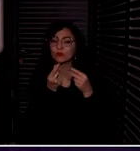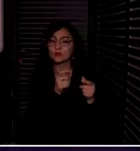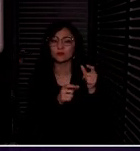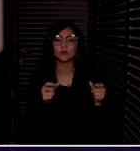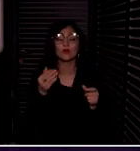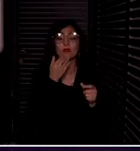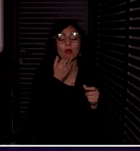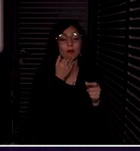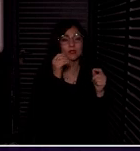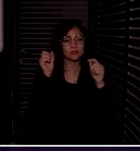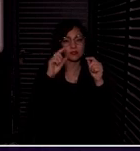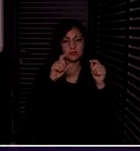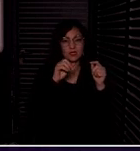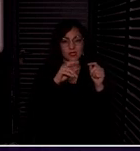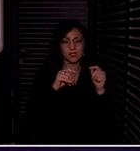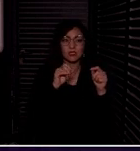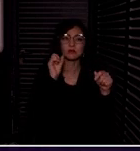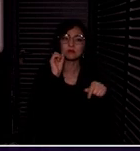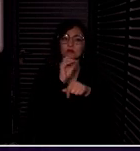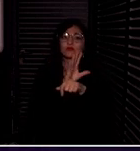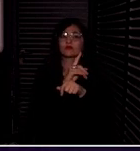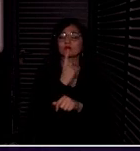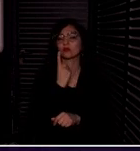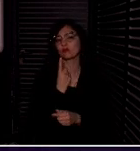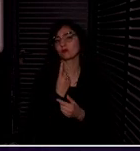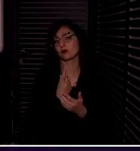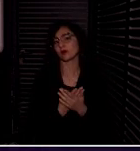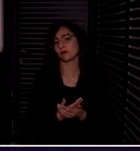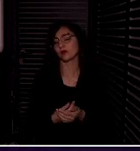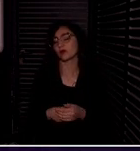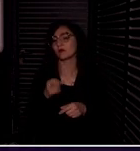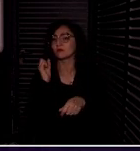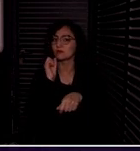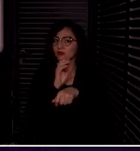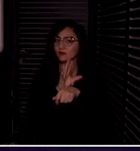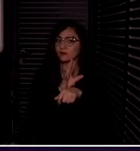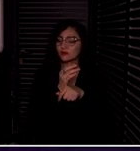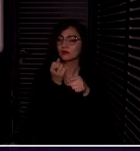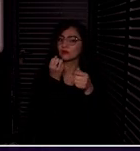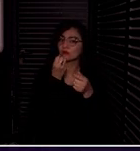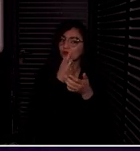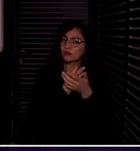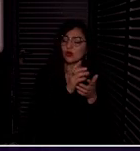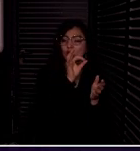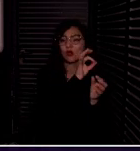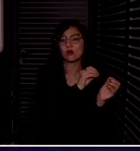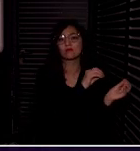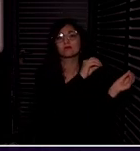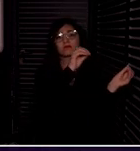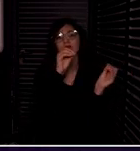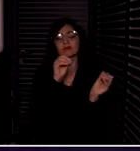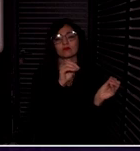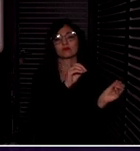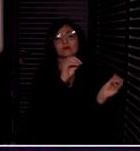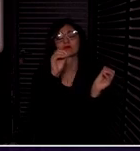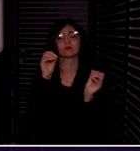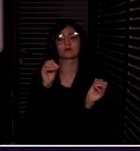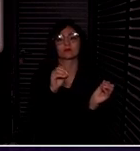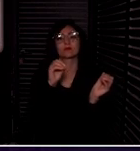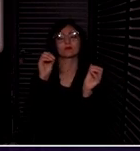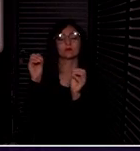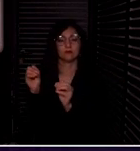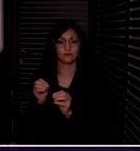en semanalmente, como se hacía con las telenovelas, aplazar en el tiempo. ¿Para qué? Para que el consumo reditúe